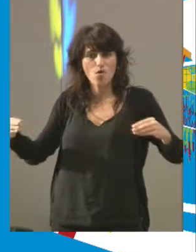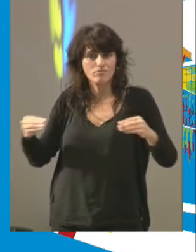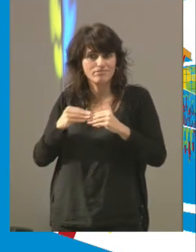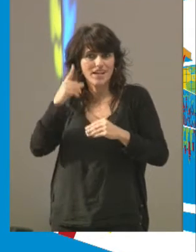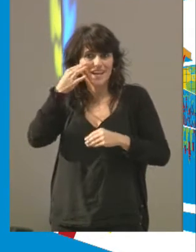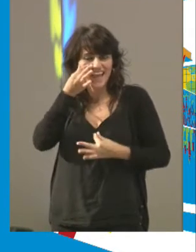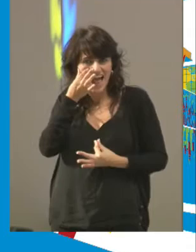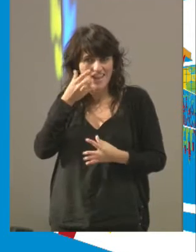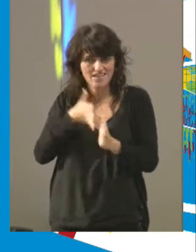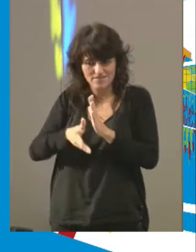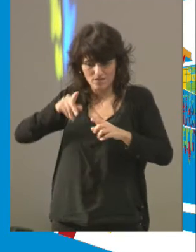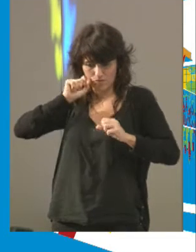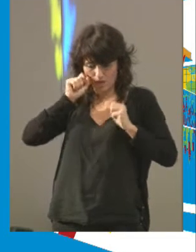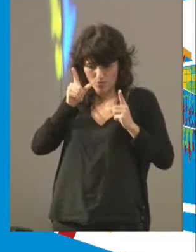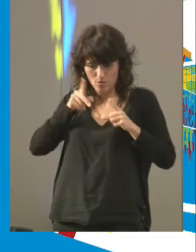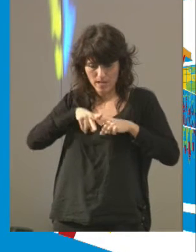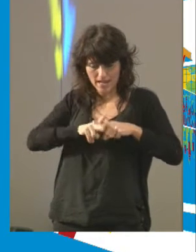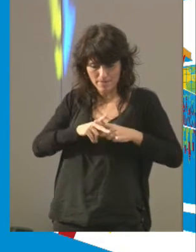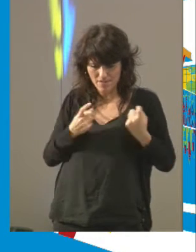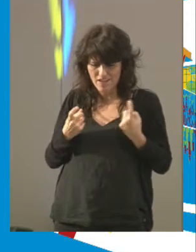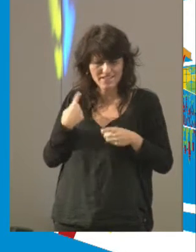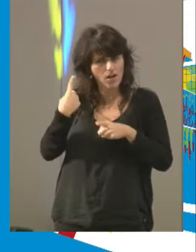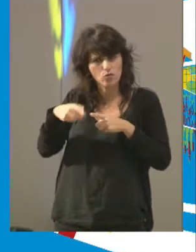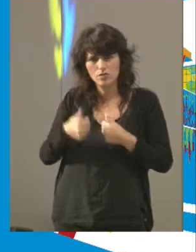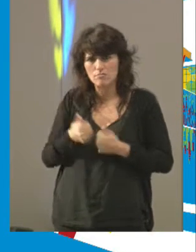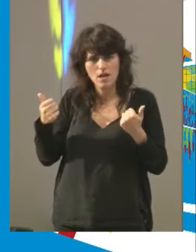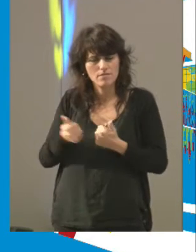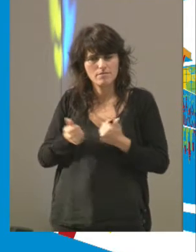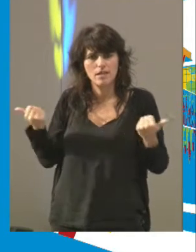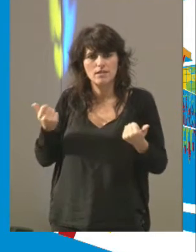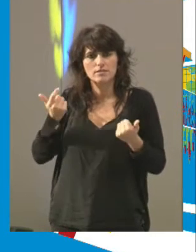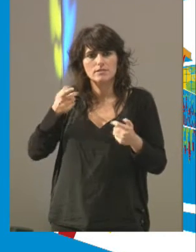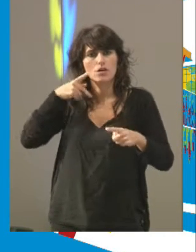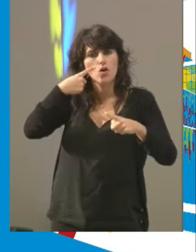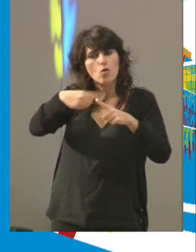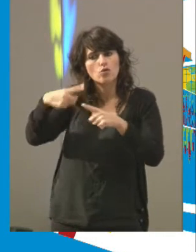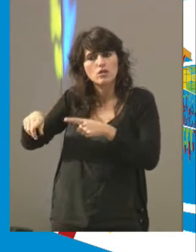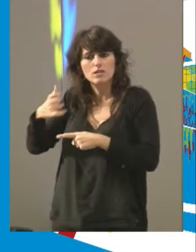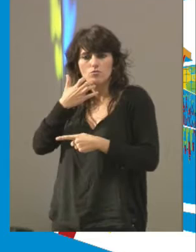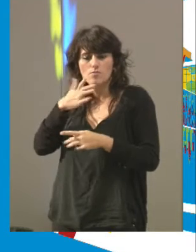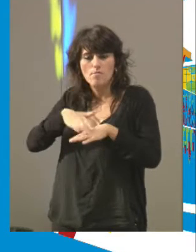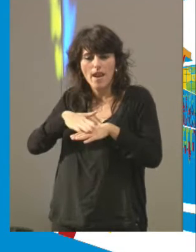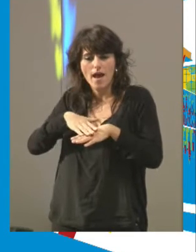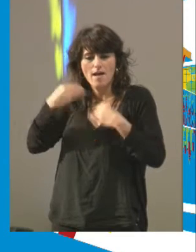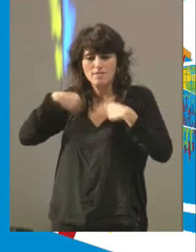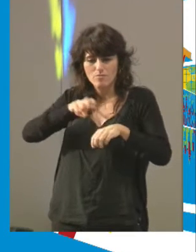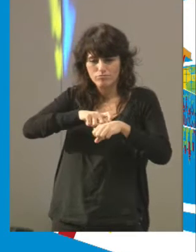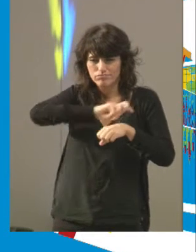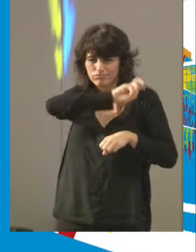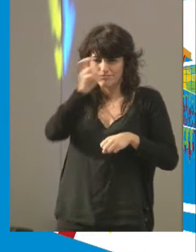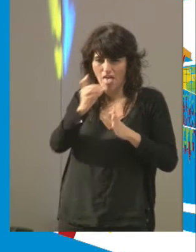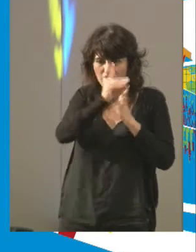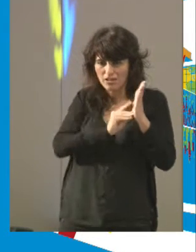veíamos que herramientas que faltaban cosas, y sobre todo cosas para sacar jugo a esa heterogeneidad de los